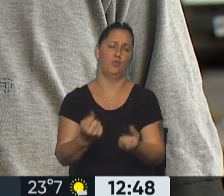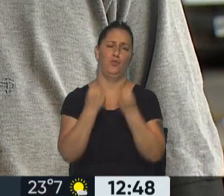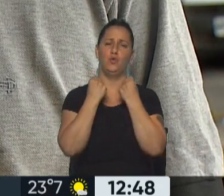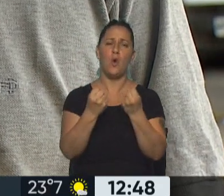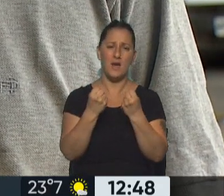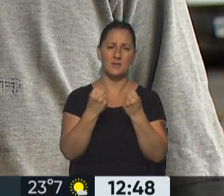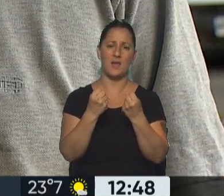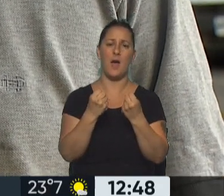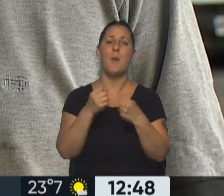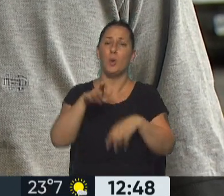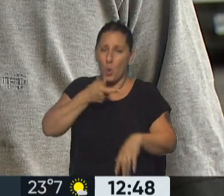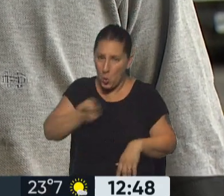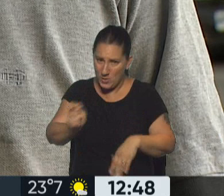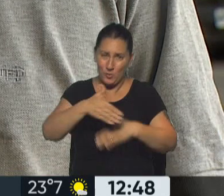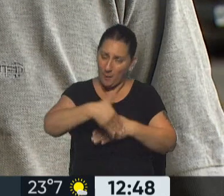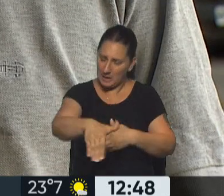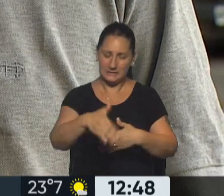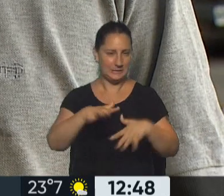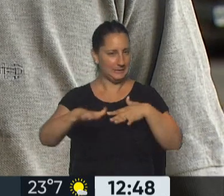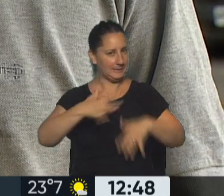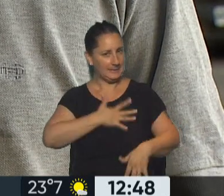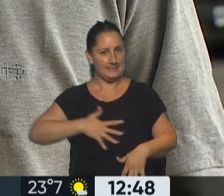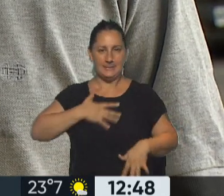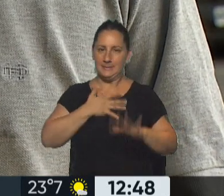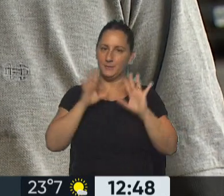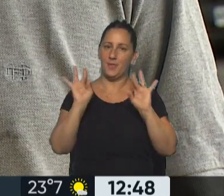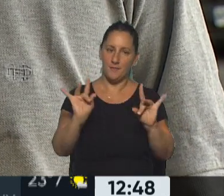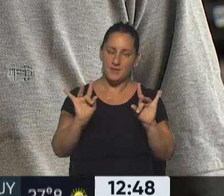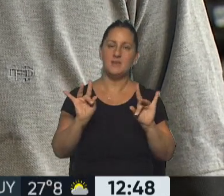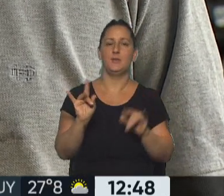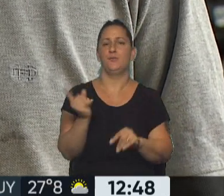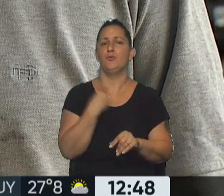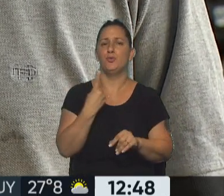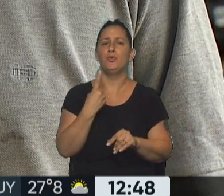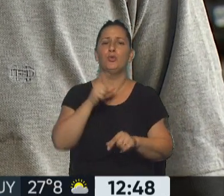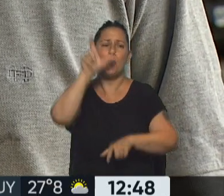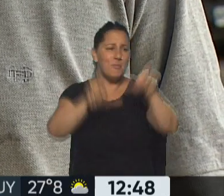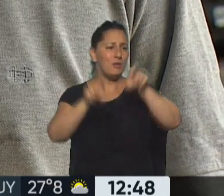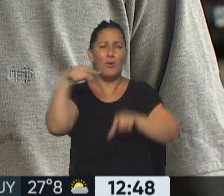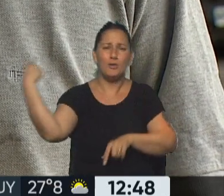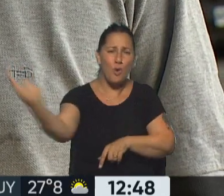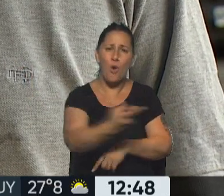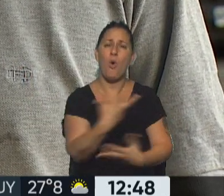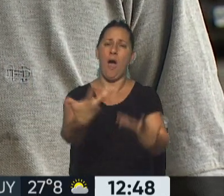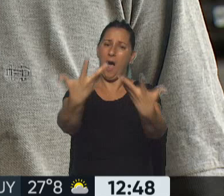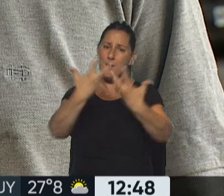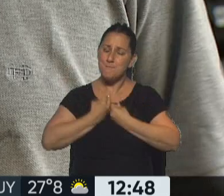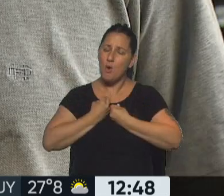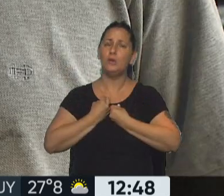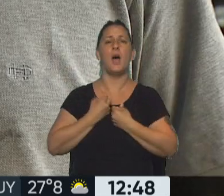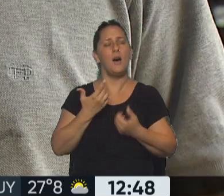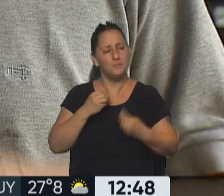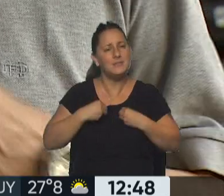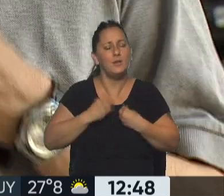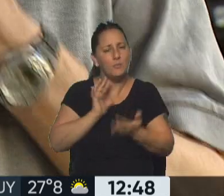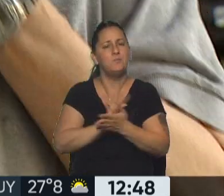lo que nos espera es muy difícil y sentimos que con la ayuda de todos ustedes sentimos